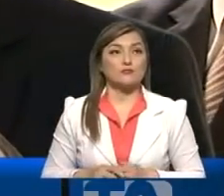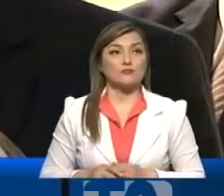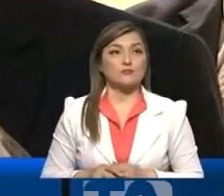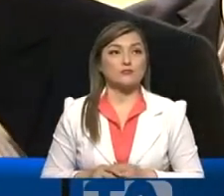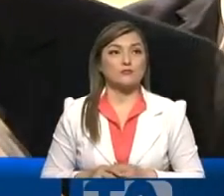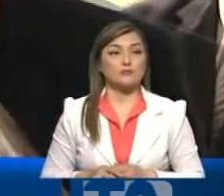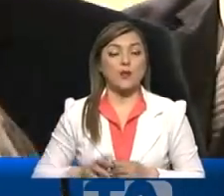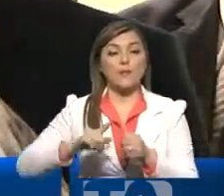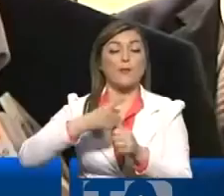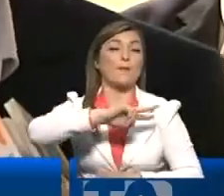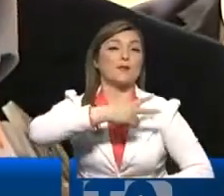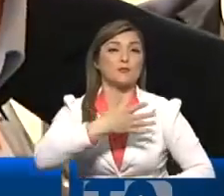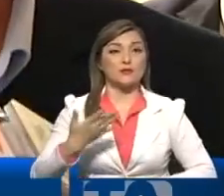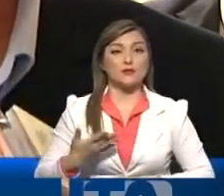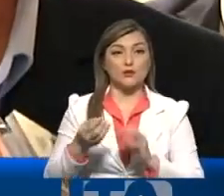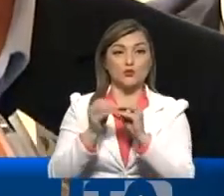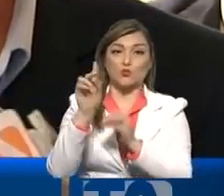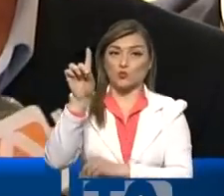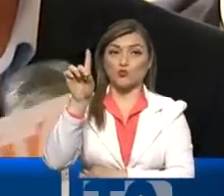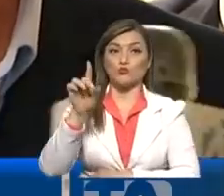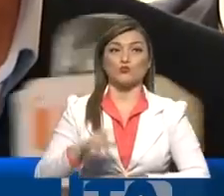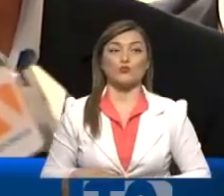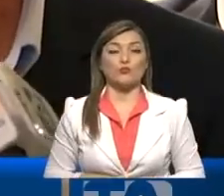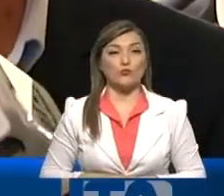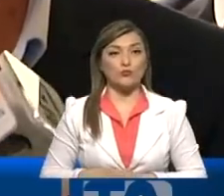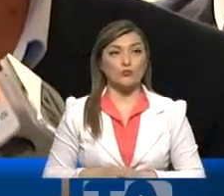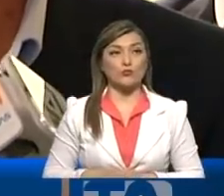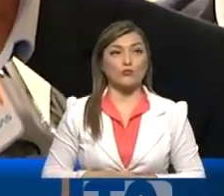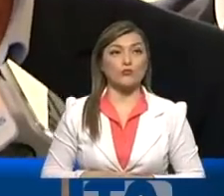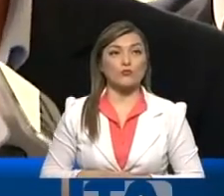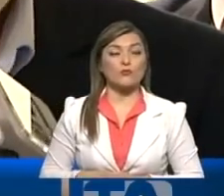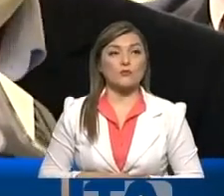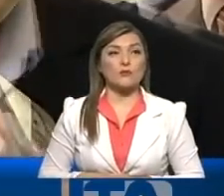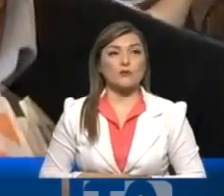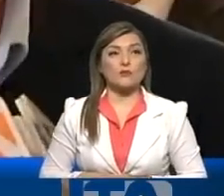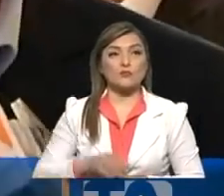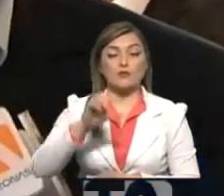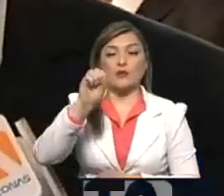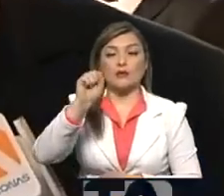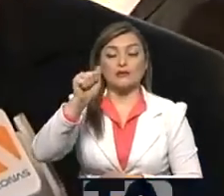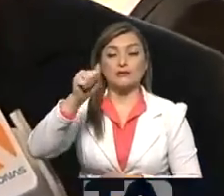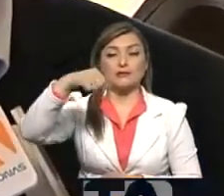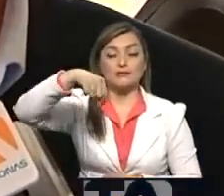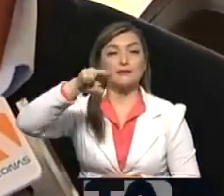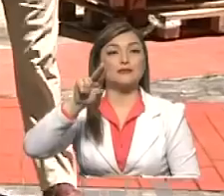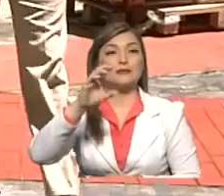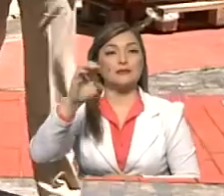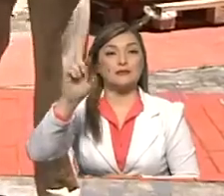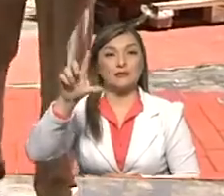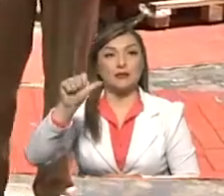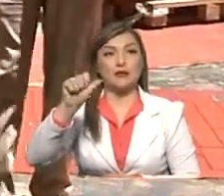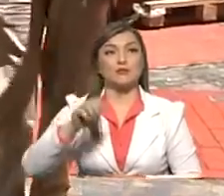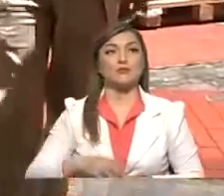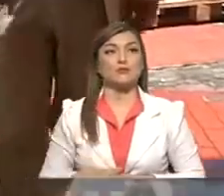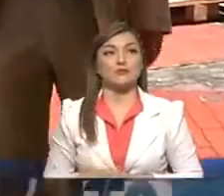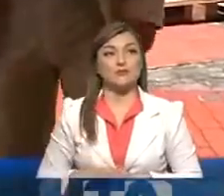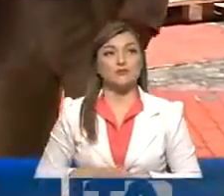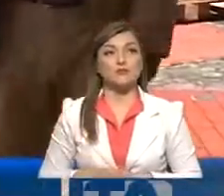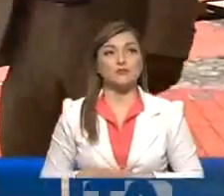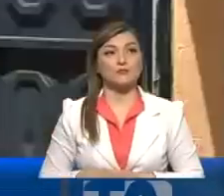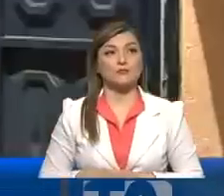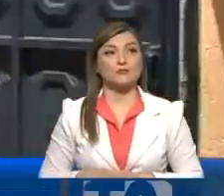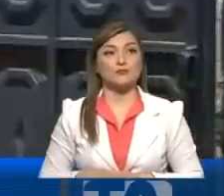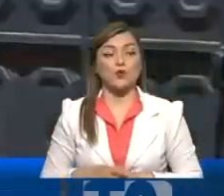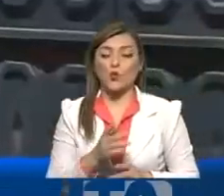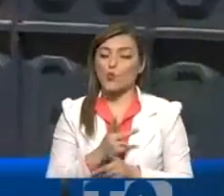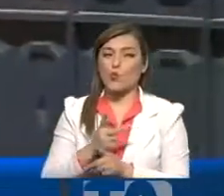primera vicepresidenta, a la cabeza. ¿Ya? ¿Y quién va a ser? Tiene el señor Saquicela. En eso se ha llegado hasta este momento. Sin embargo, son